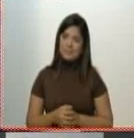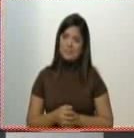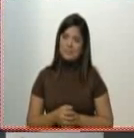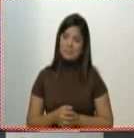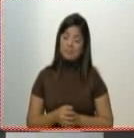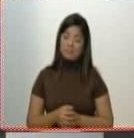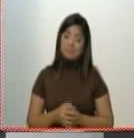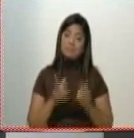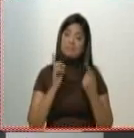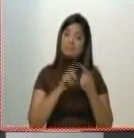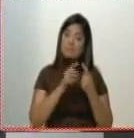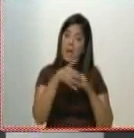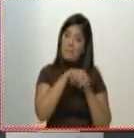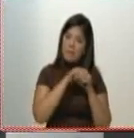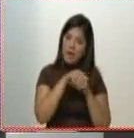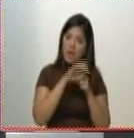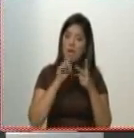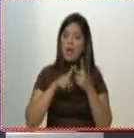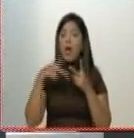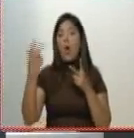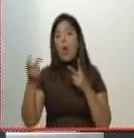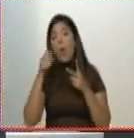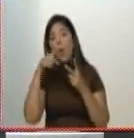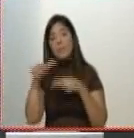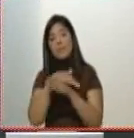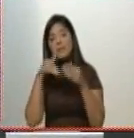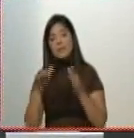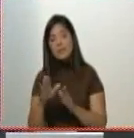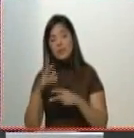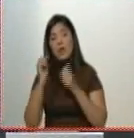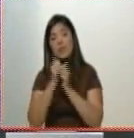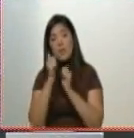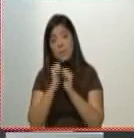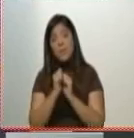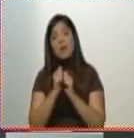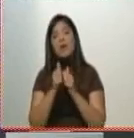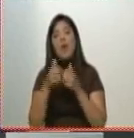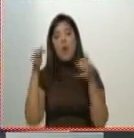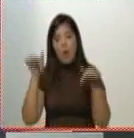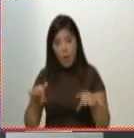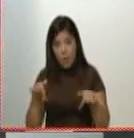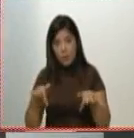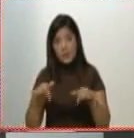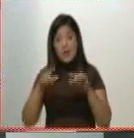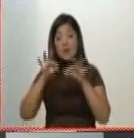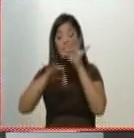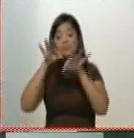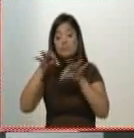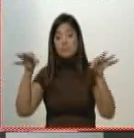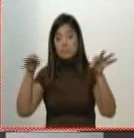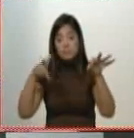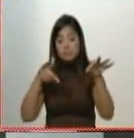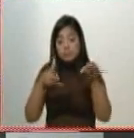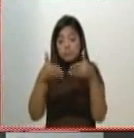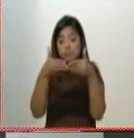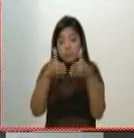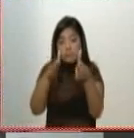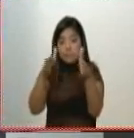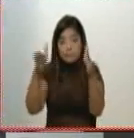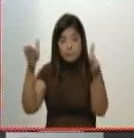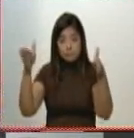Pedro Infante, medallistas de la patria, vamos a proceder a inaugurar las residencias para